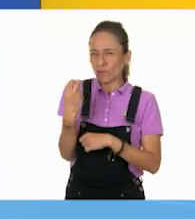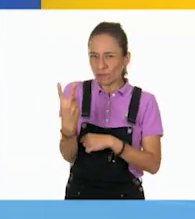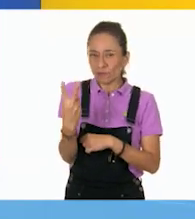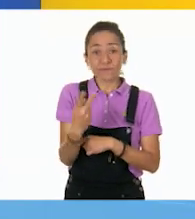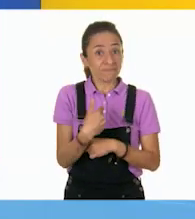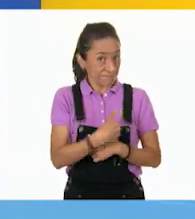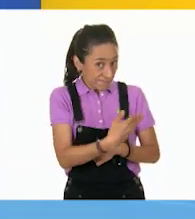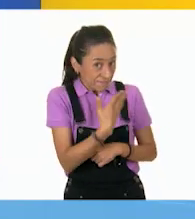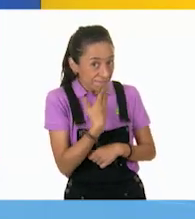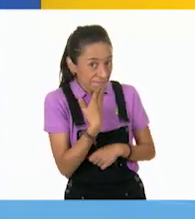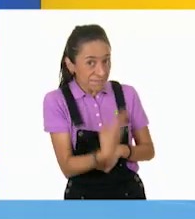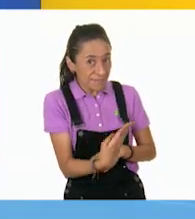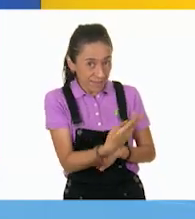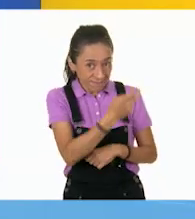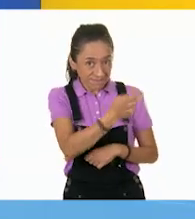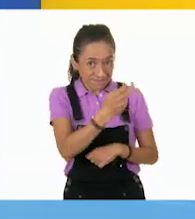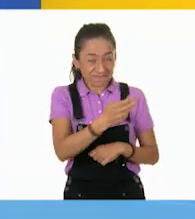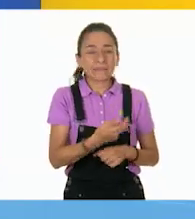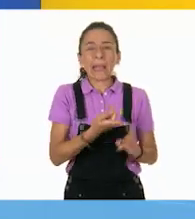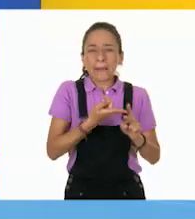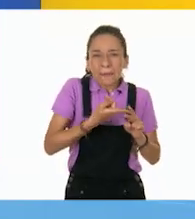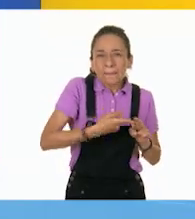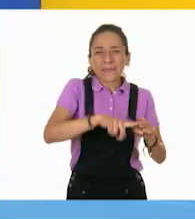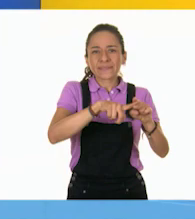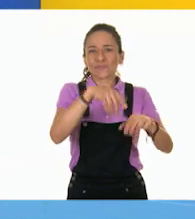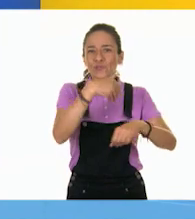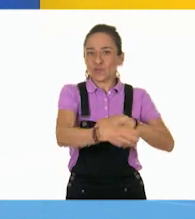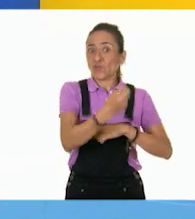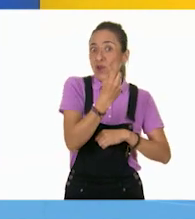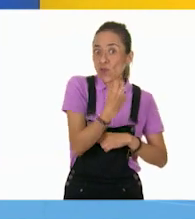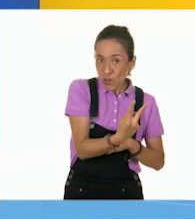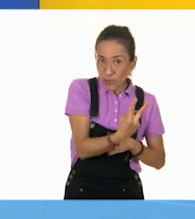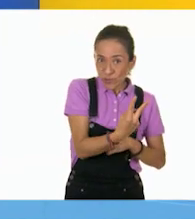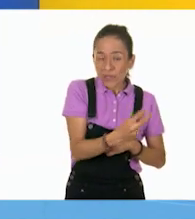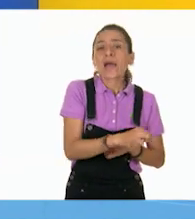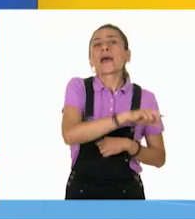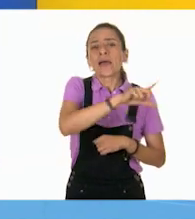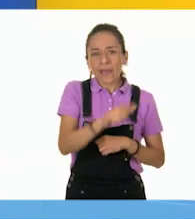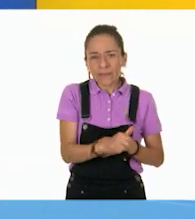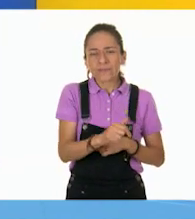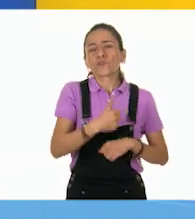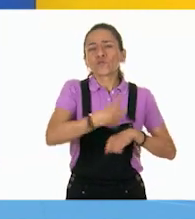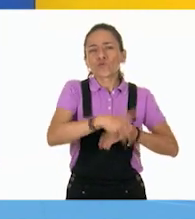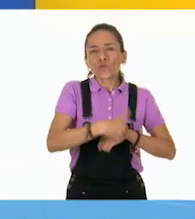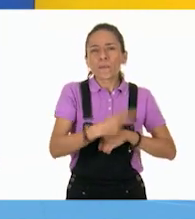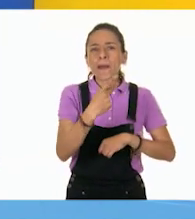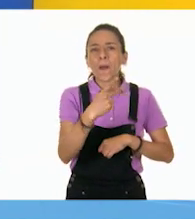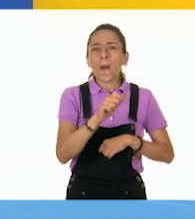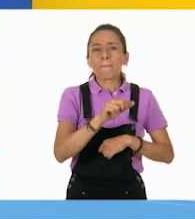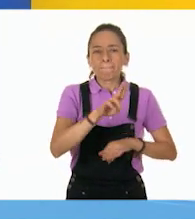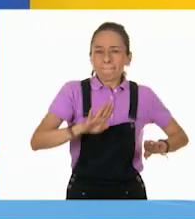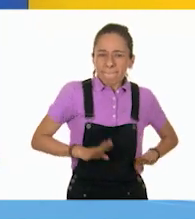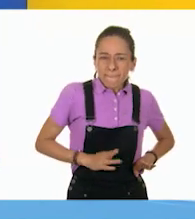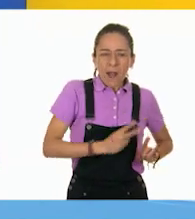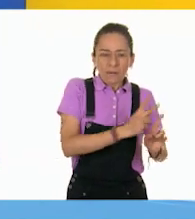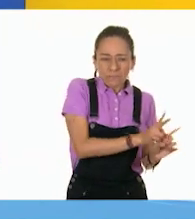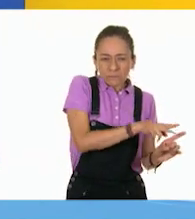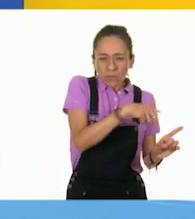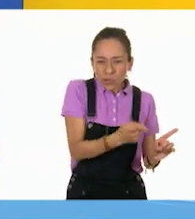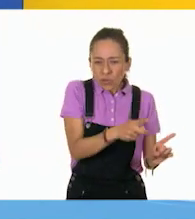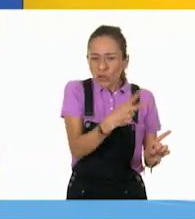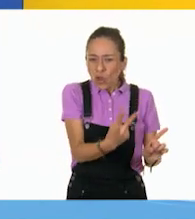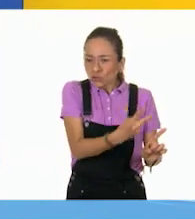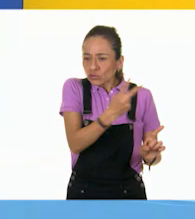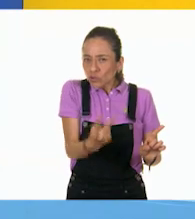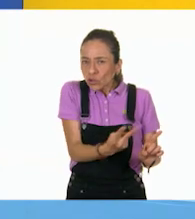bien, así es. Comenzamos con el 2 y entonces con los números pares que dije y los que tú me fuiste diciendo,